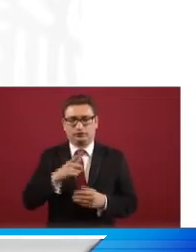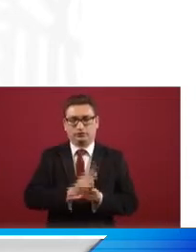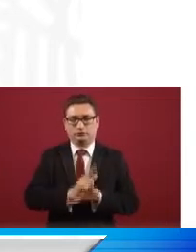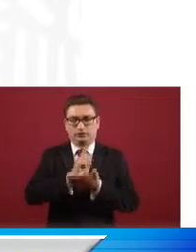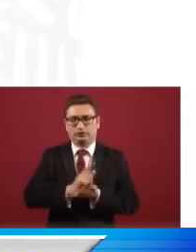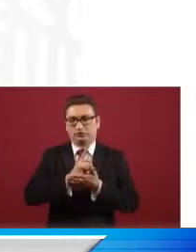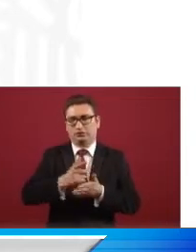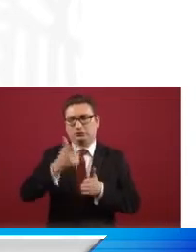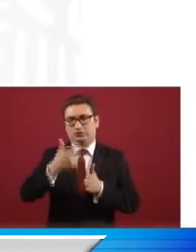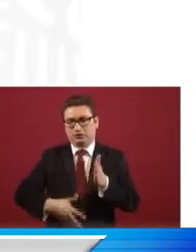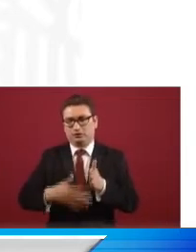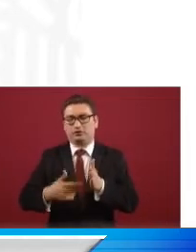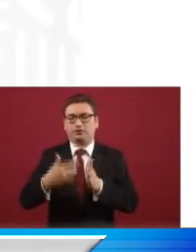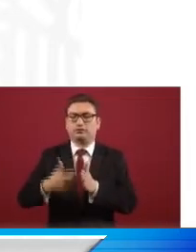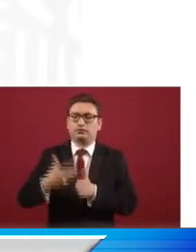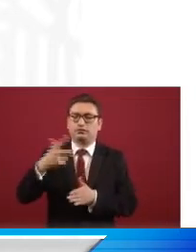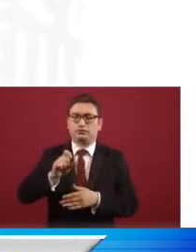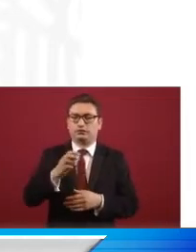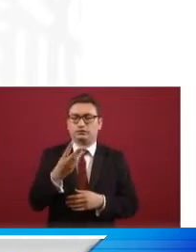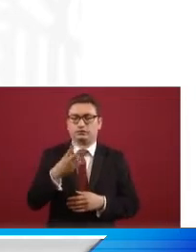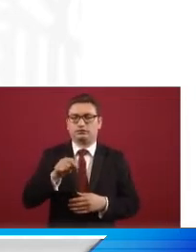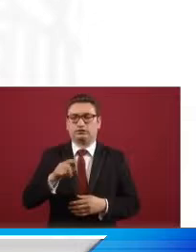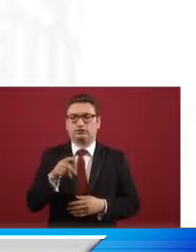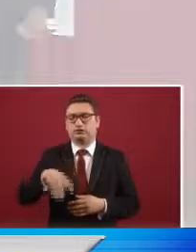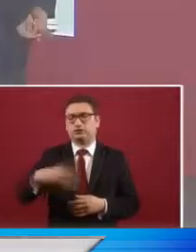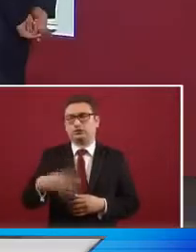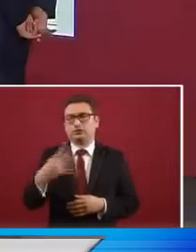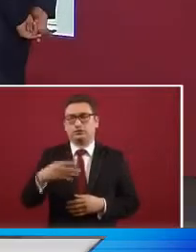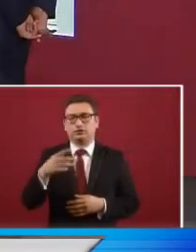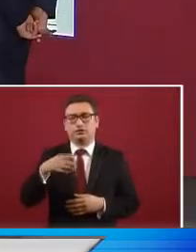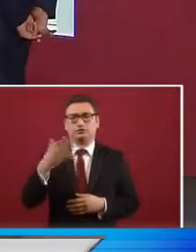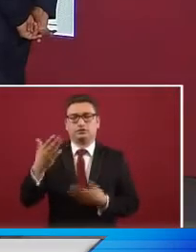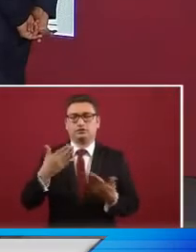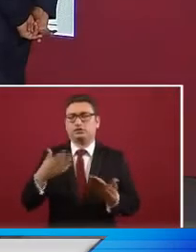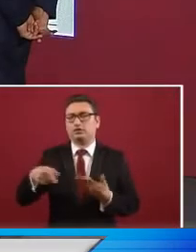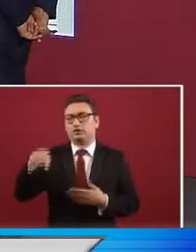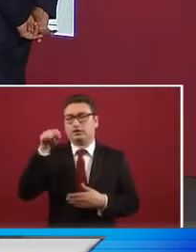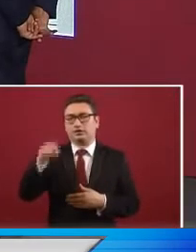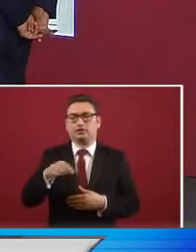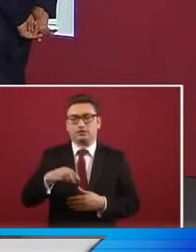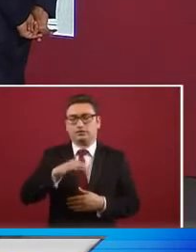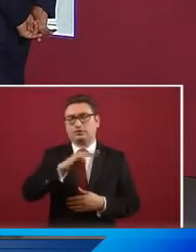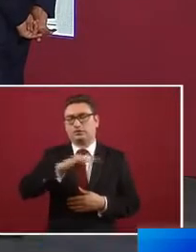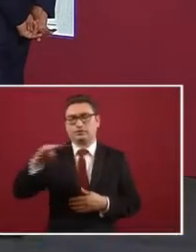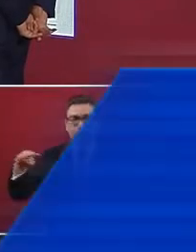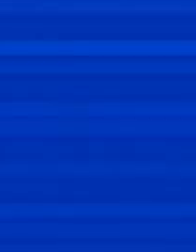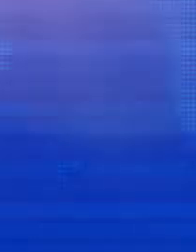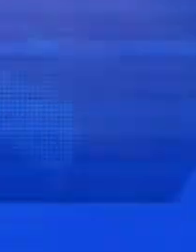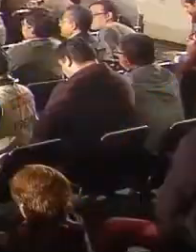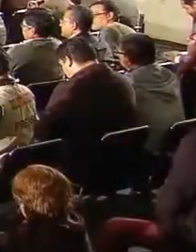de la aplicación de celular. Tras la verificación de 191 estaciones, 9 fueron sancionadas.